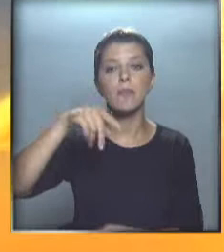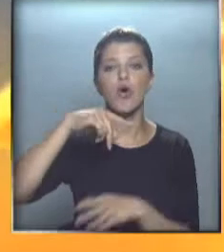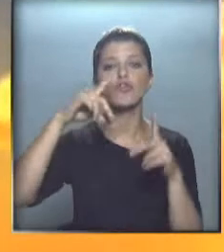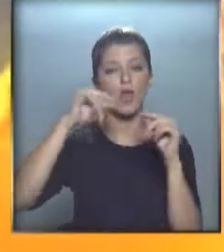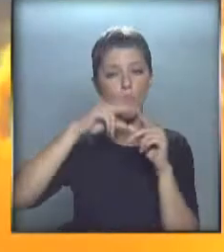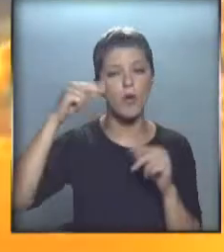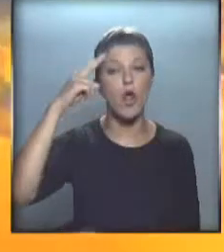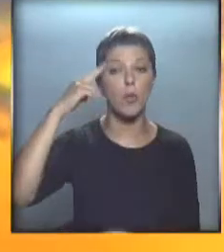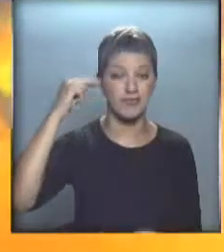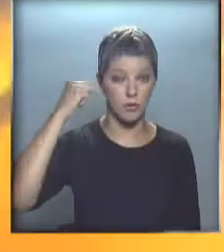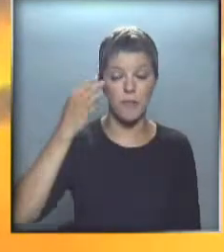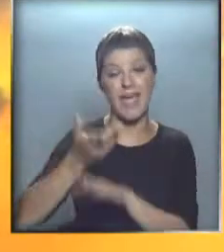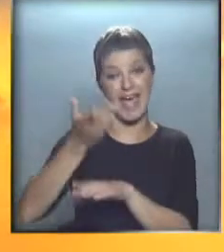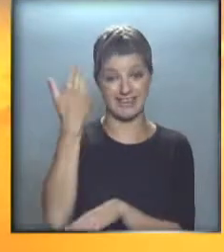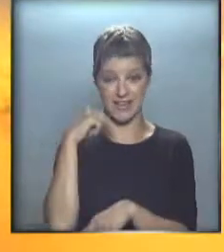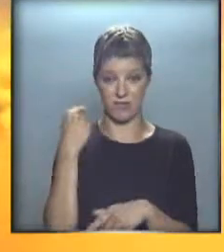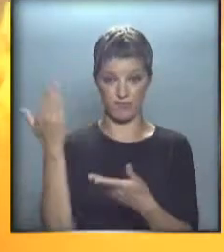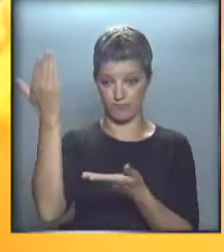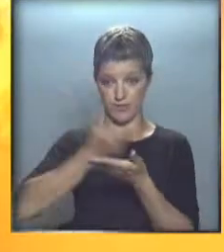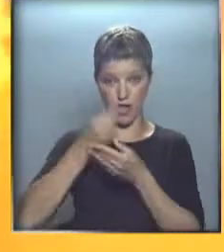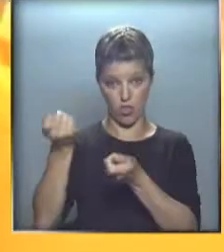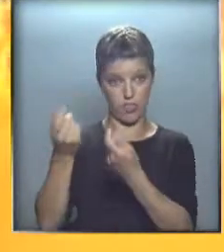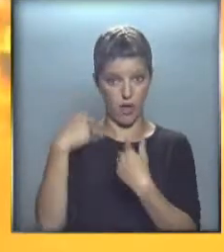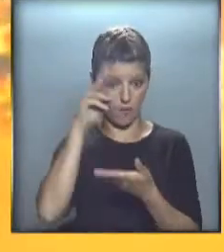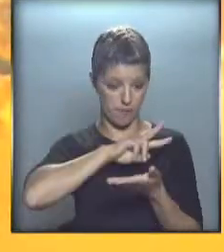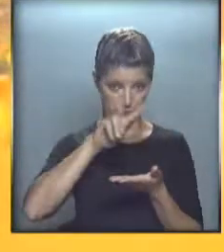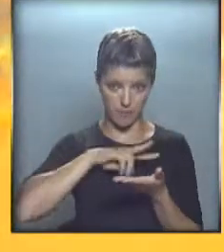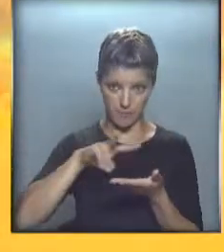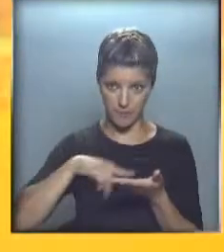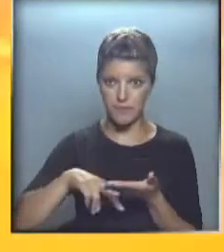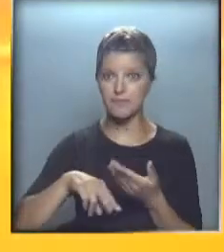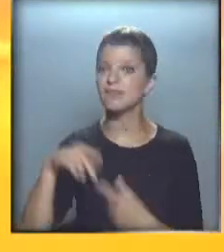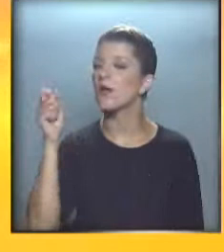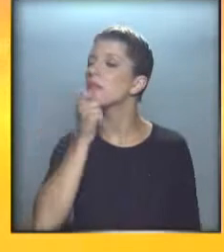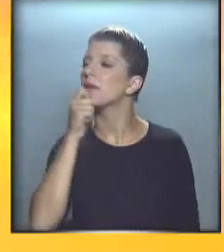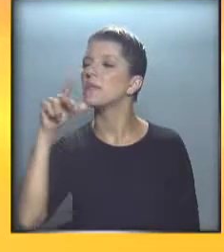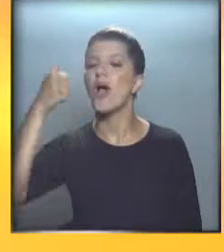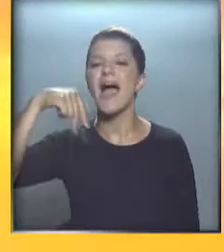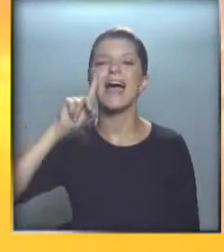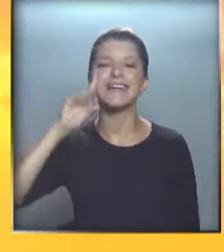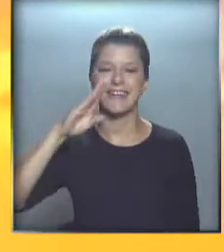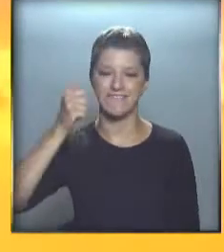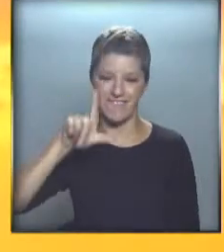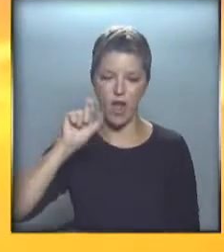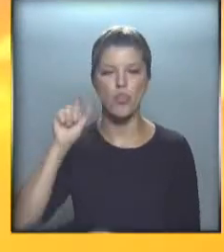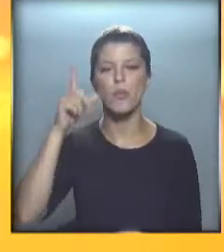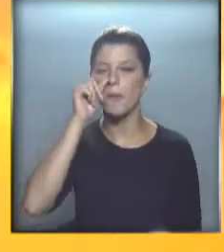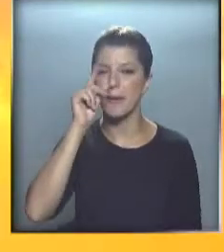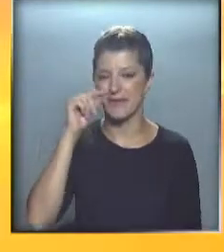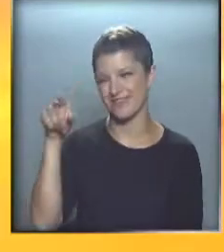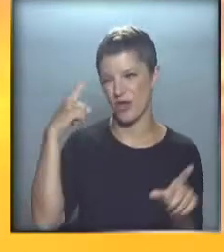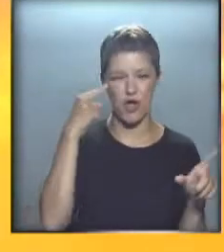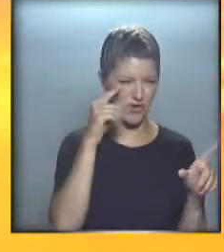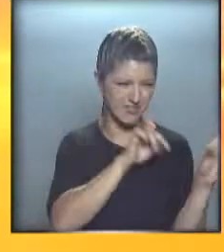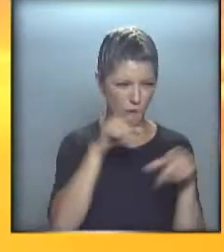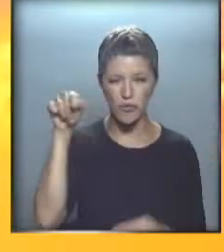lo dieron ayer. Sí, bueno, sí, Sofía, sí. ¿Y Aníbal? ¿Qué opina todo esto? Está muy contento, está muy feliz, la verdad. Siempre que... te apoyó. Eres sí. La hija de Aníbal Pachano, para el